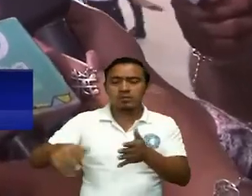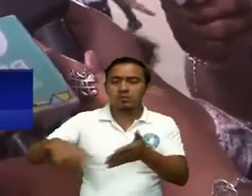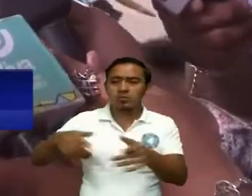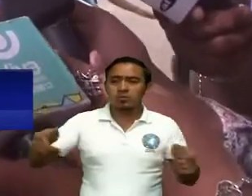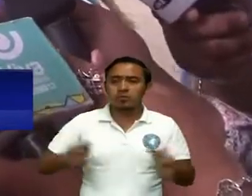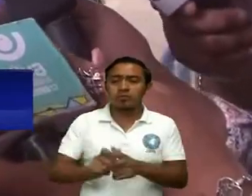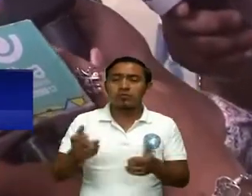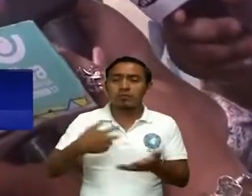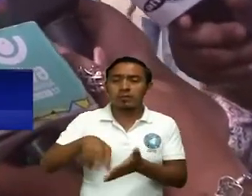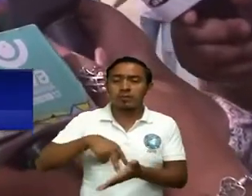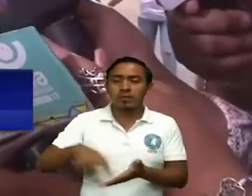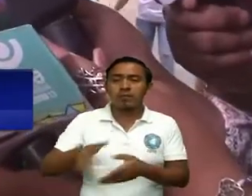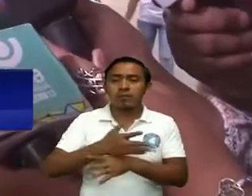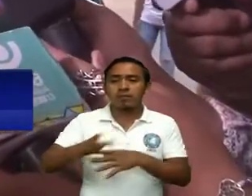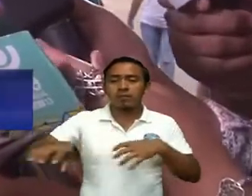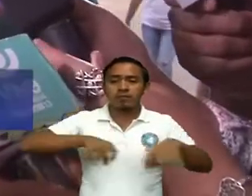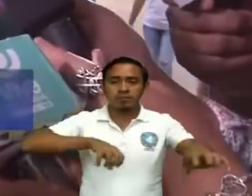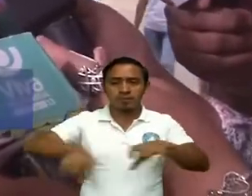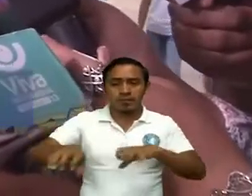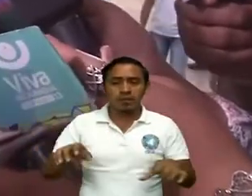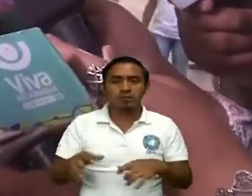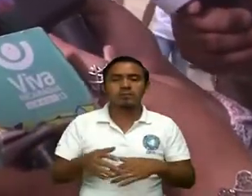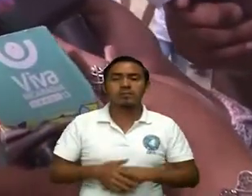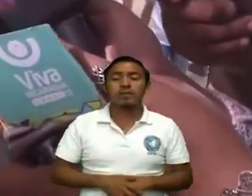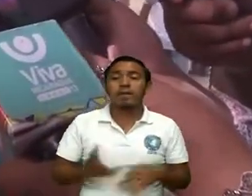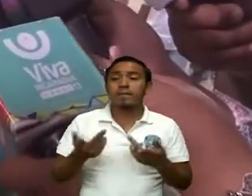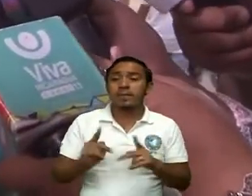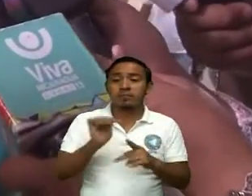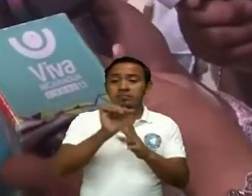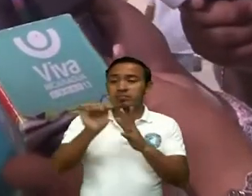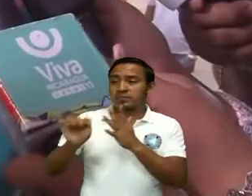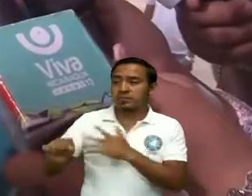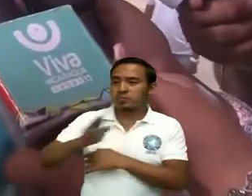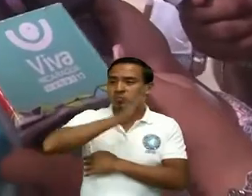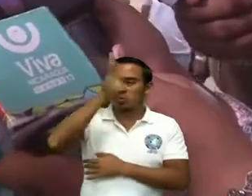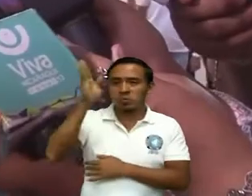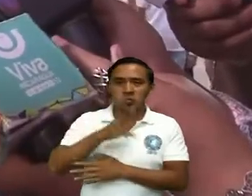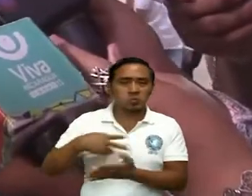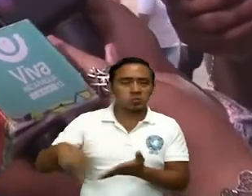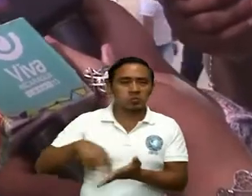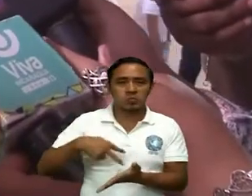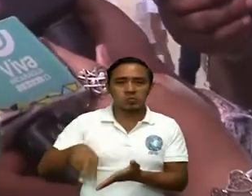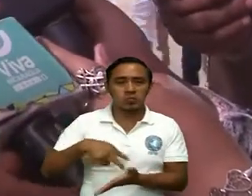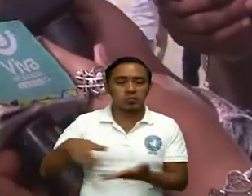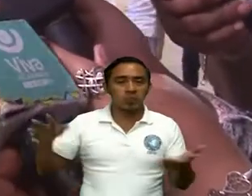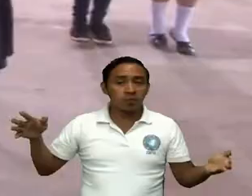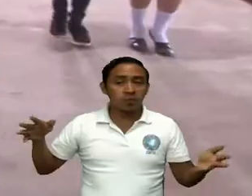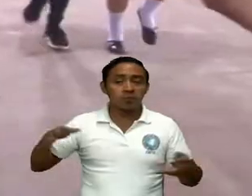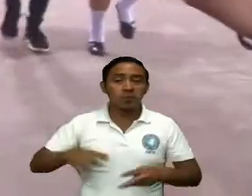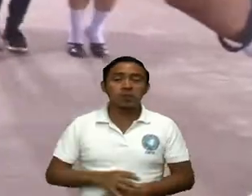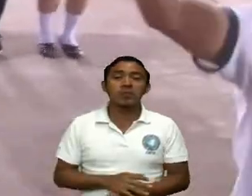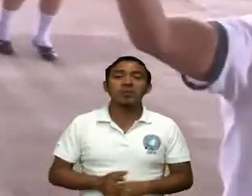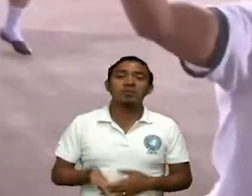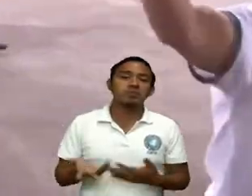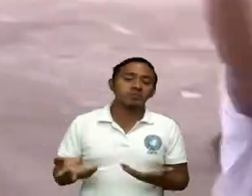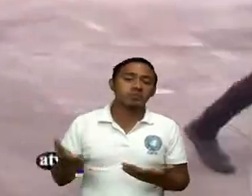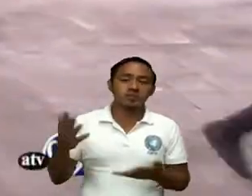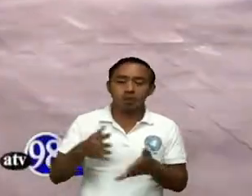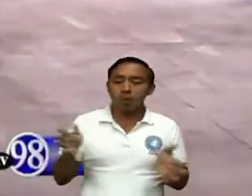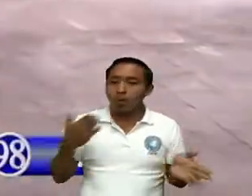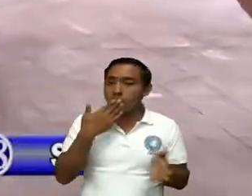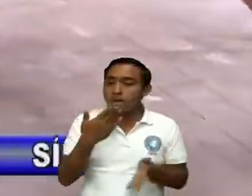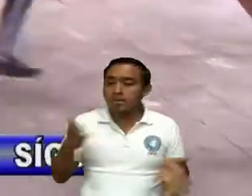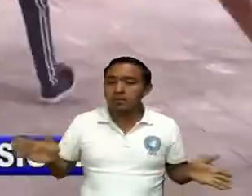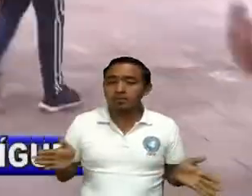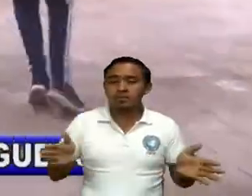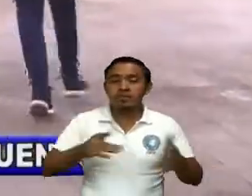danza del centro de las diferentes actividades culturales. Pero la mayoría de ellos nunca habían bailado, ¿ya? Entonces, están muy motivados porque es